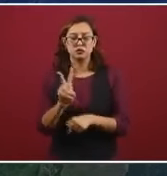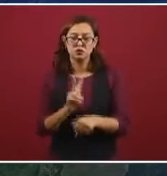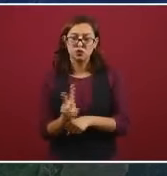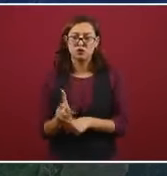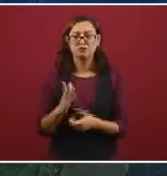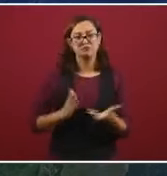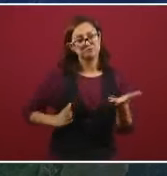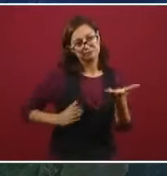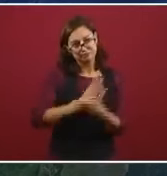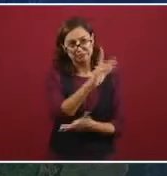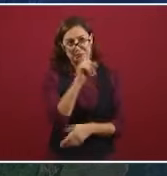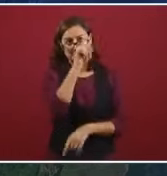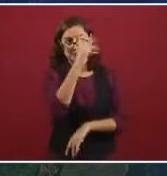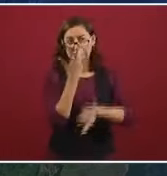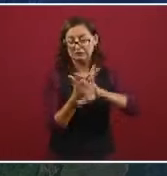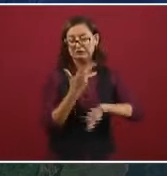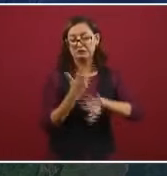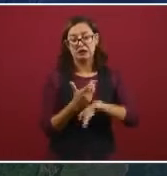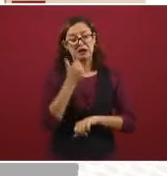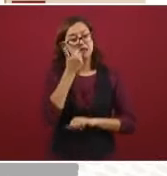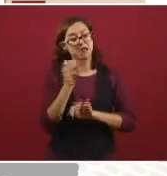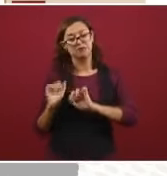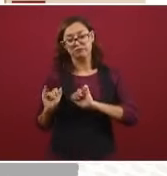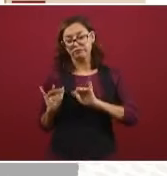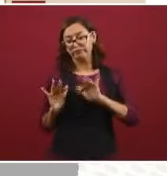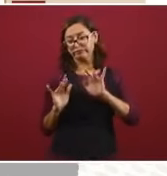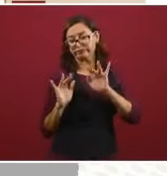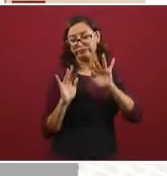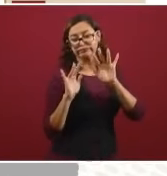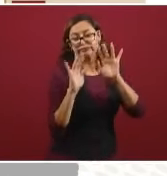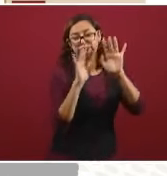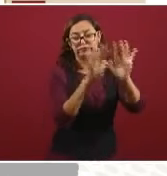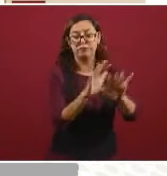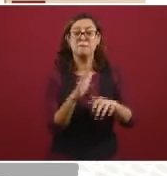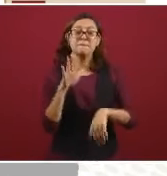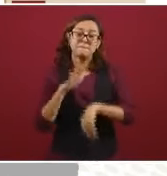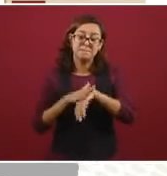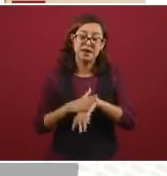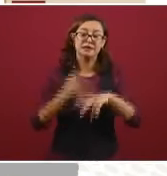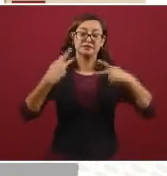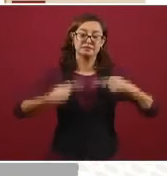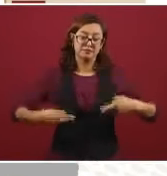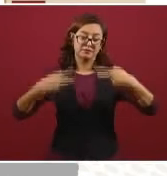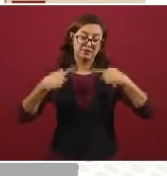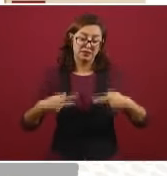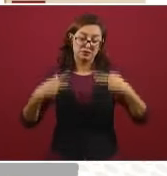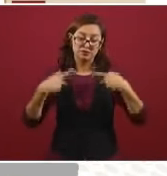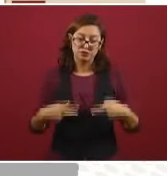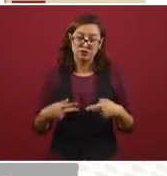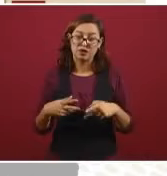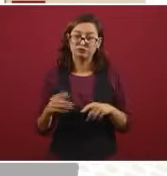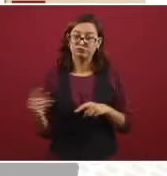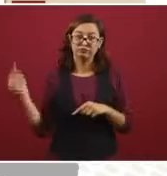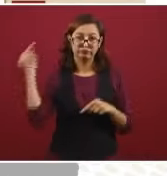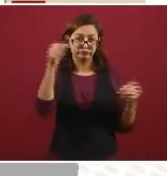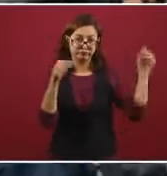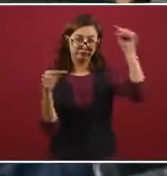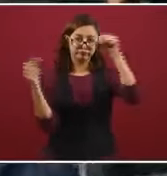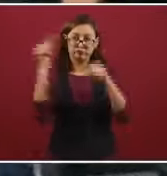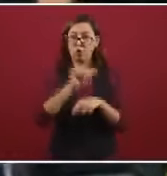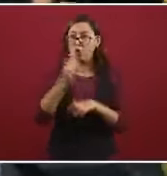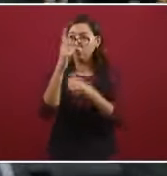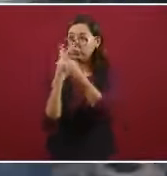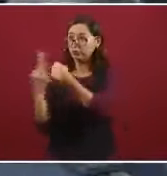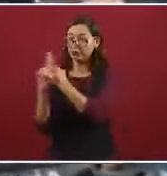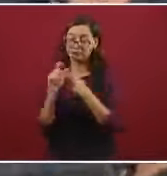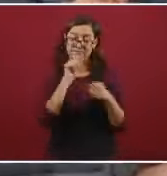objetivo migrar hacia los Estados Unidos, sumando como fenómeno excepcional el incremento de flujo de migrantes transcontinentales. La